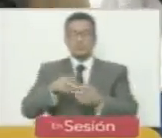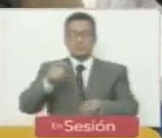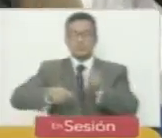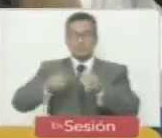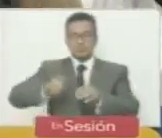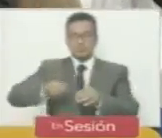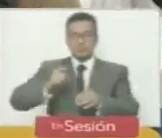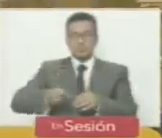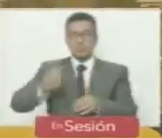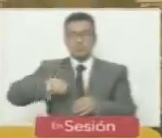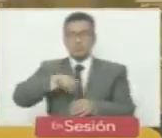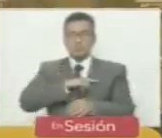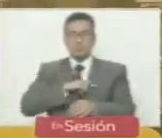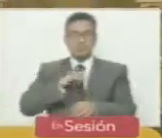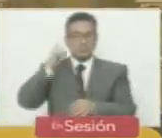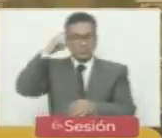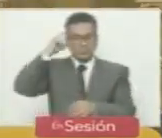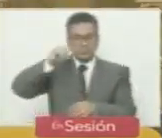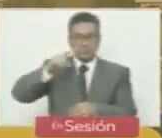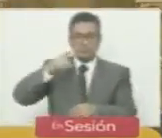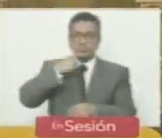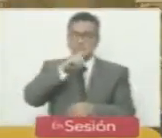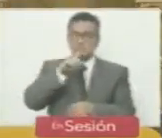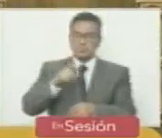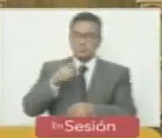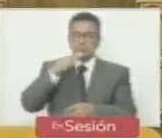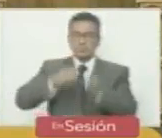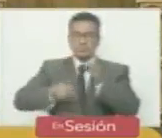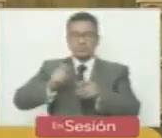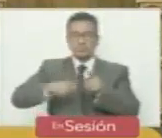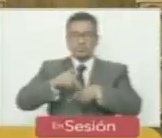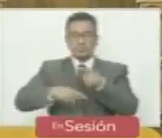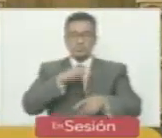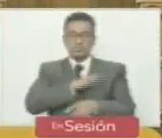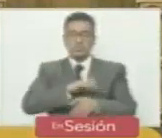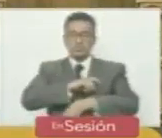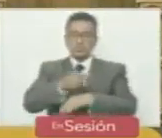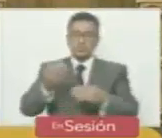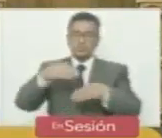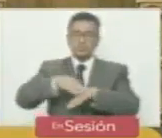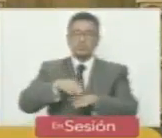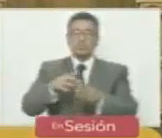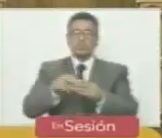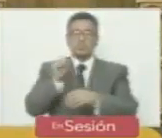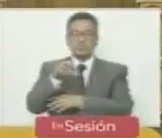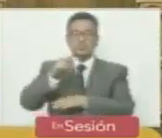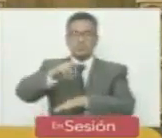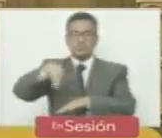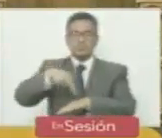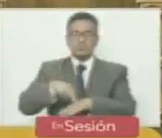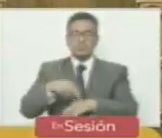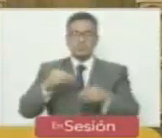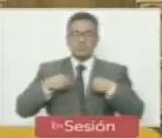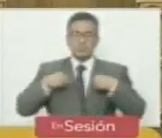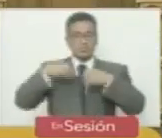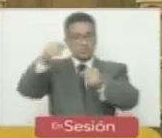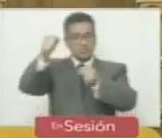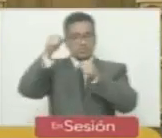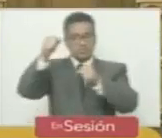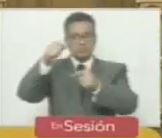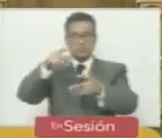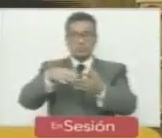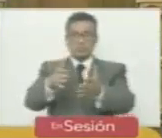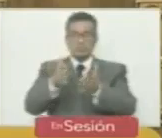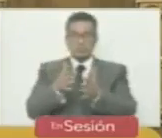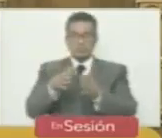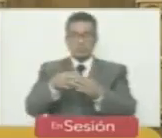abogados, a nuestro consultor jurídico y a la Comisión de Desarrollo Social Integral de esta asamblea. Que vivan los trabajadores y las